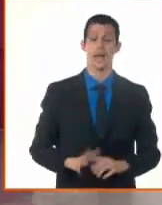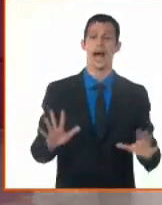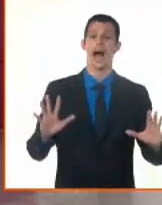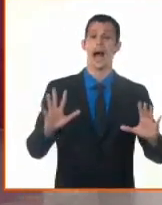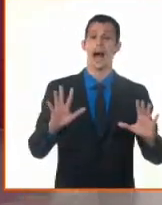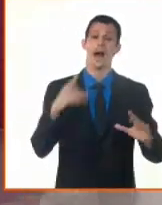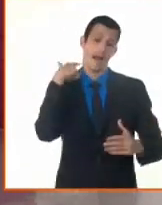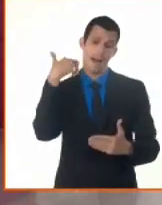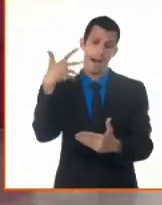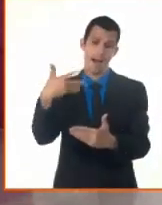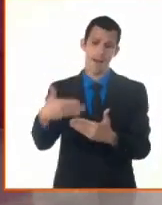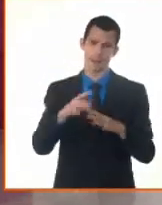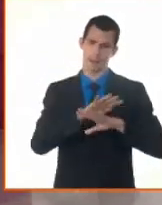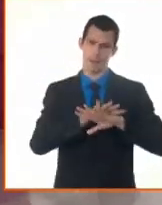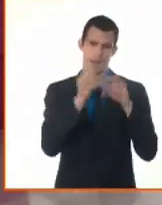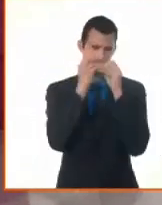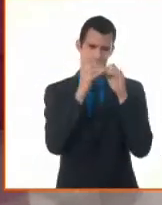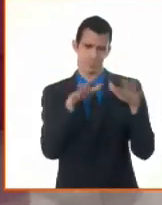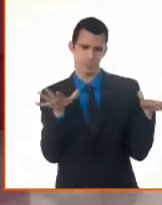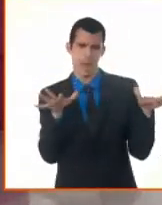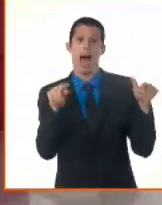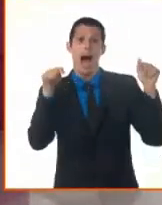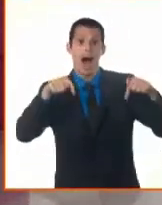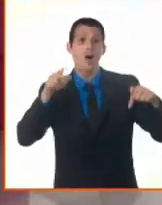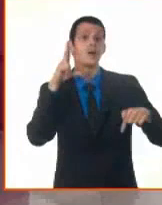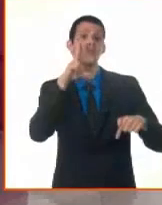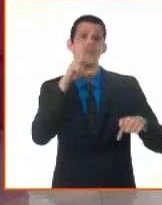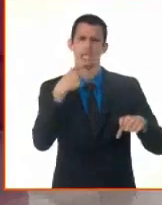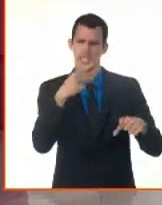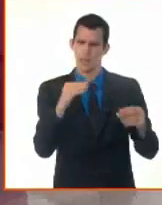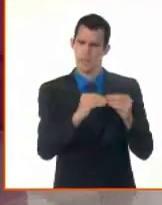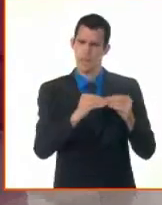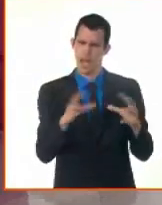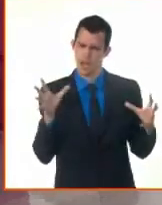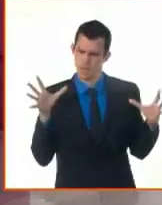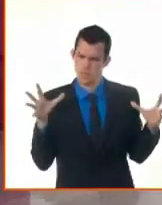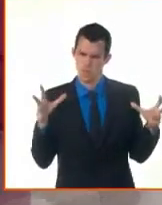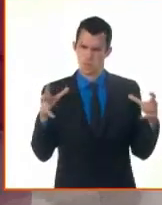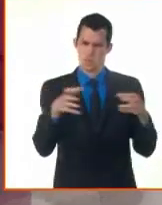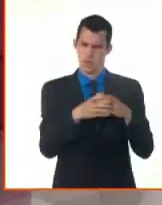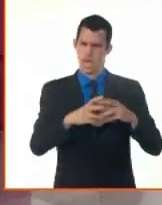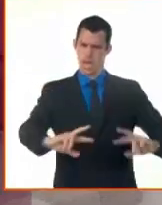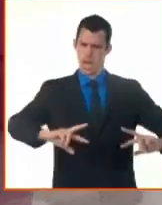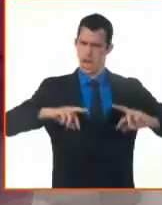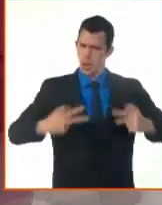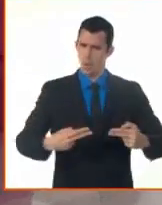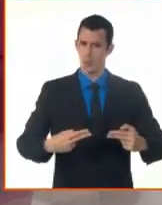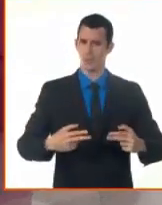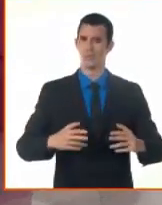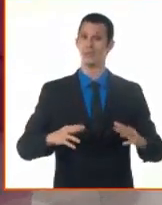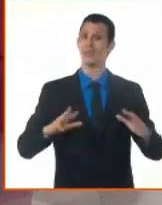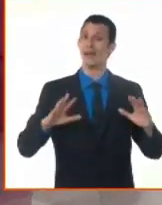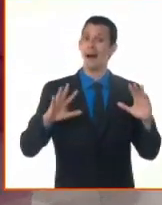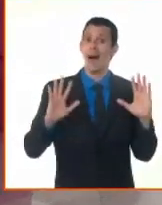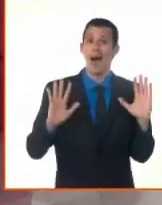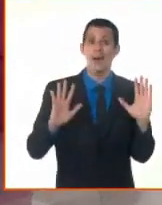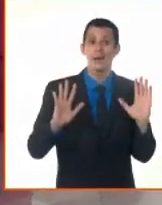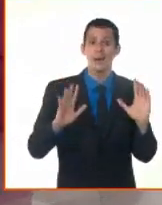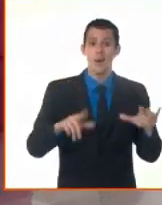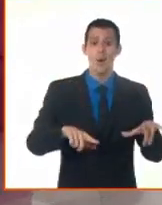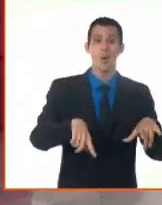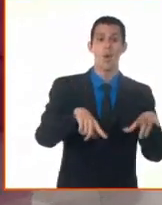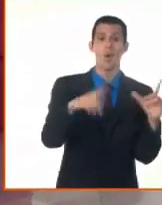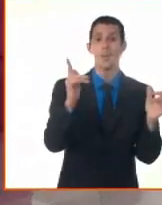logren integrar a esta América Latina Bueno buenas noticias sin duda buenas noticias por lo menos en cuanto a voluntad de